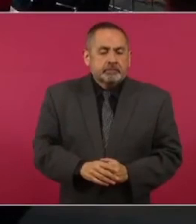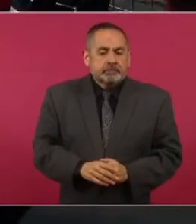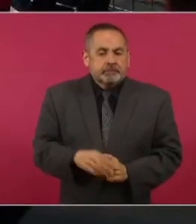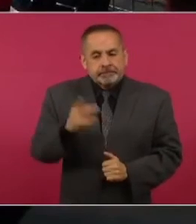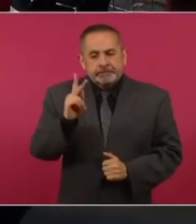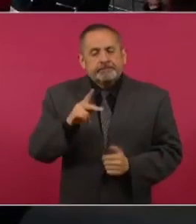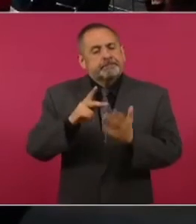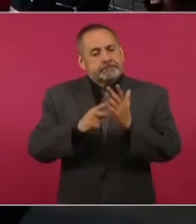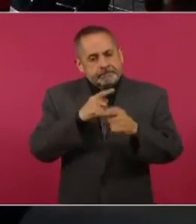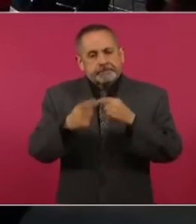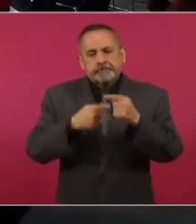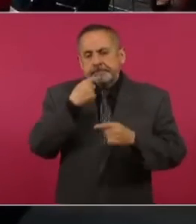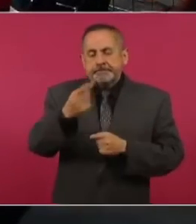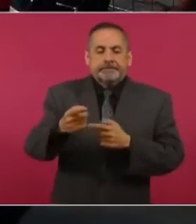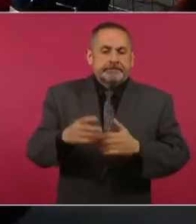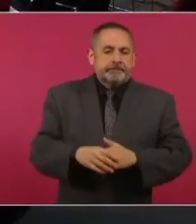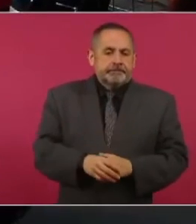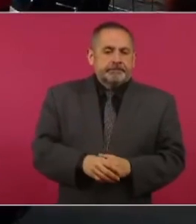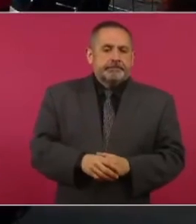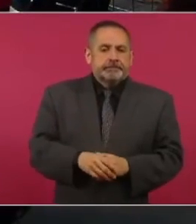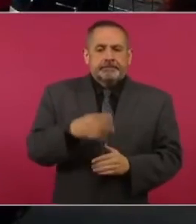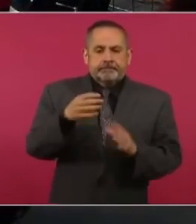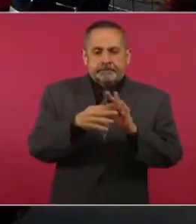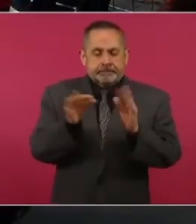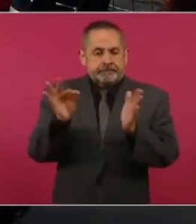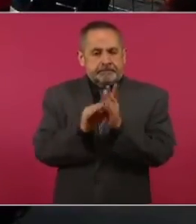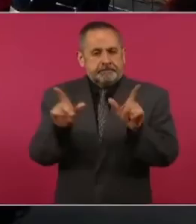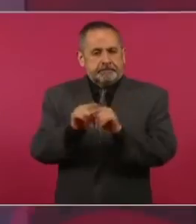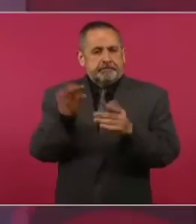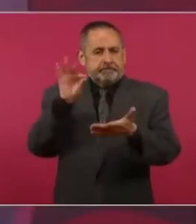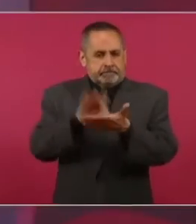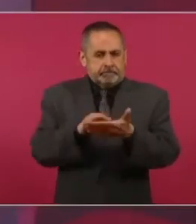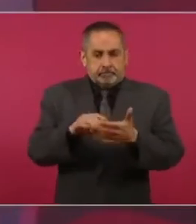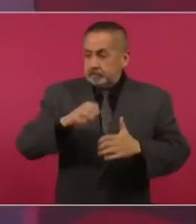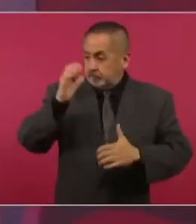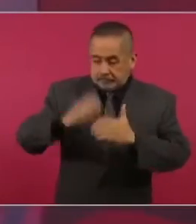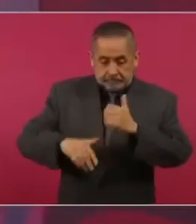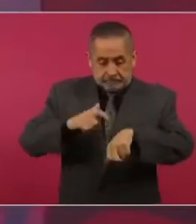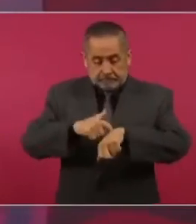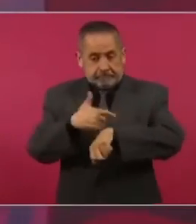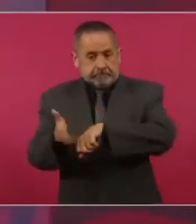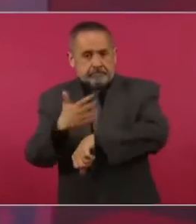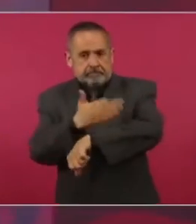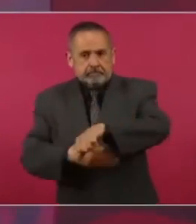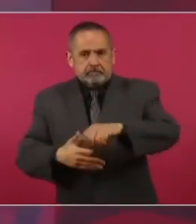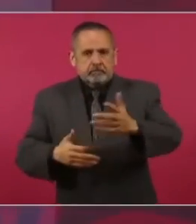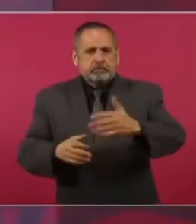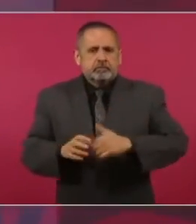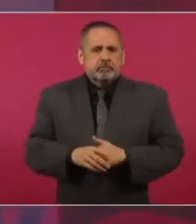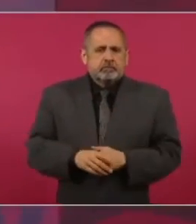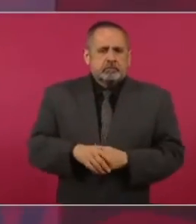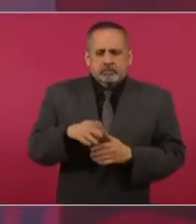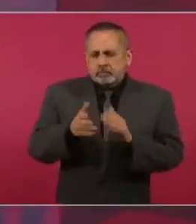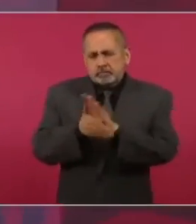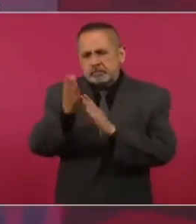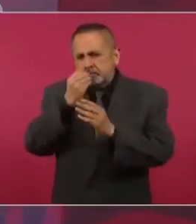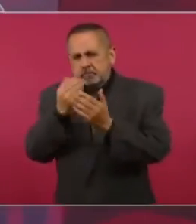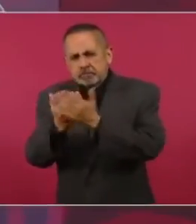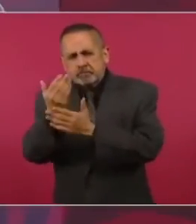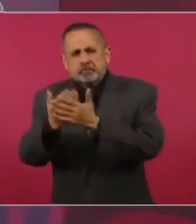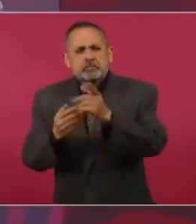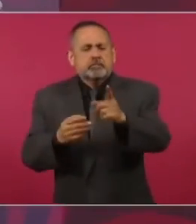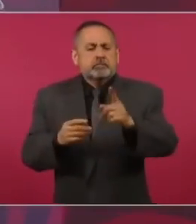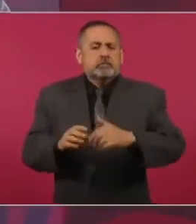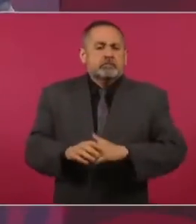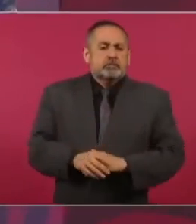Pero repito, y así terminamos porque ya es tarde. No, es una Aquí van a última. desayunar. Hay